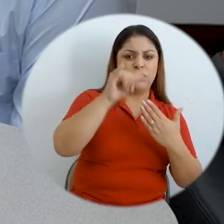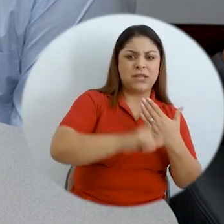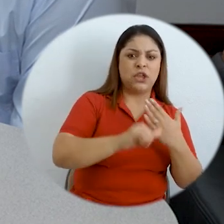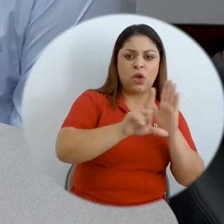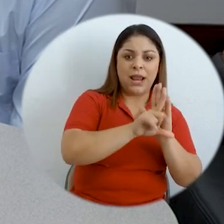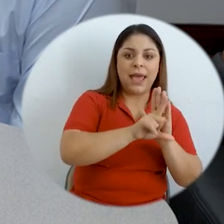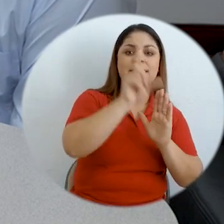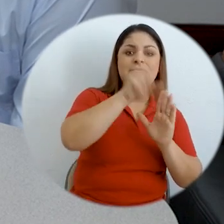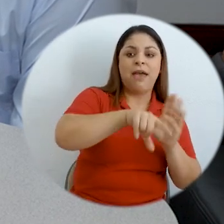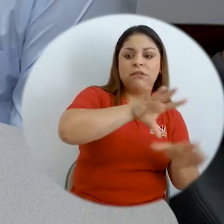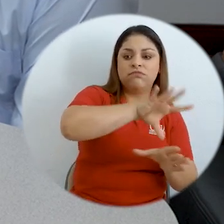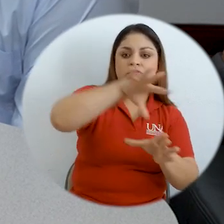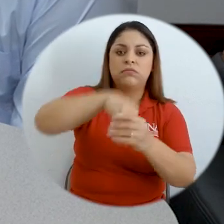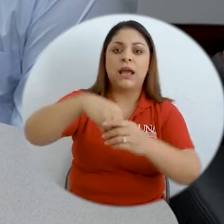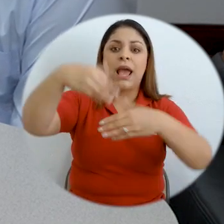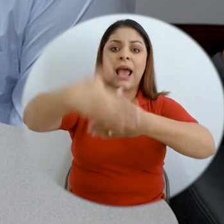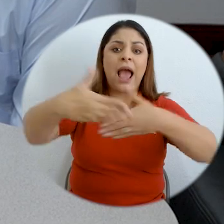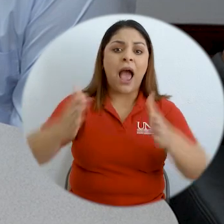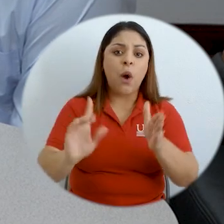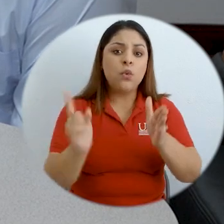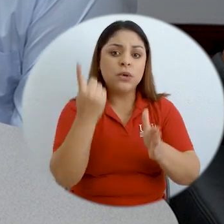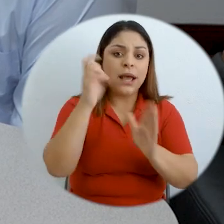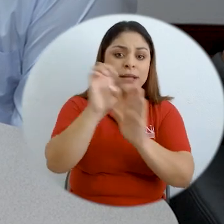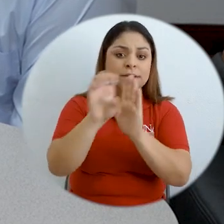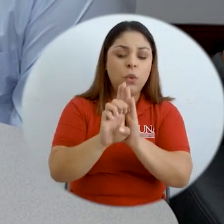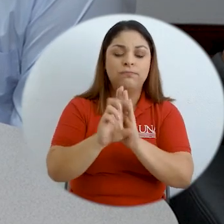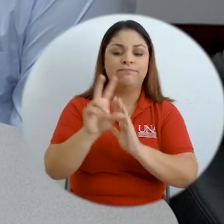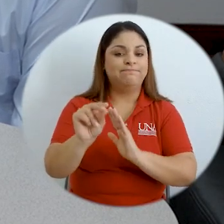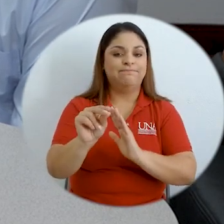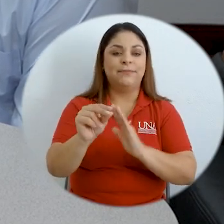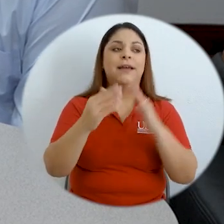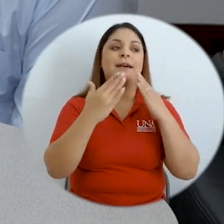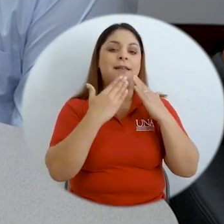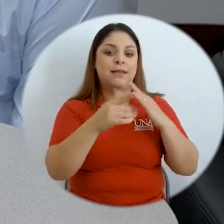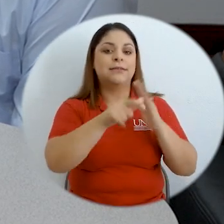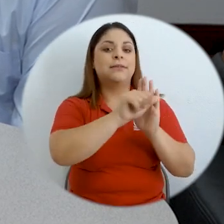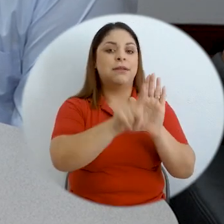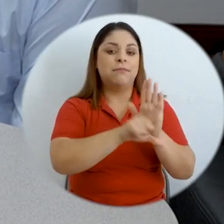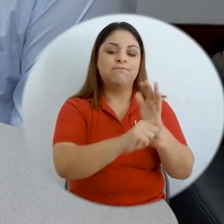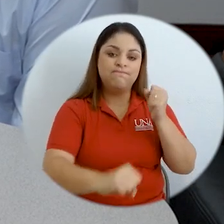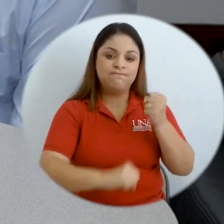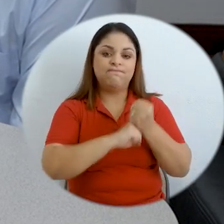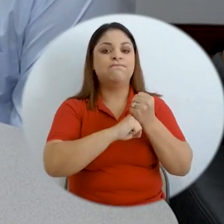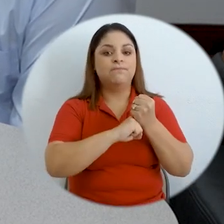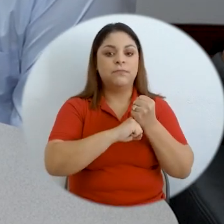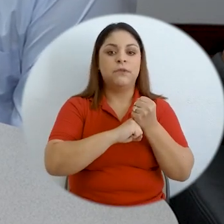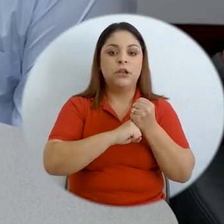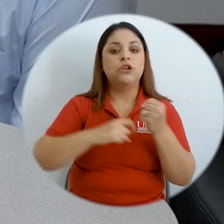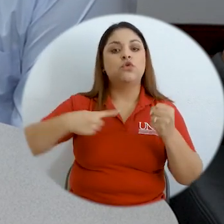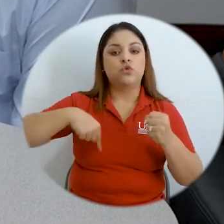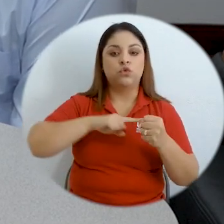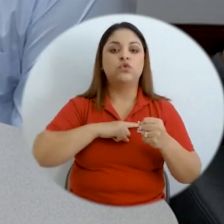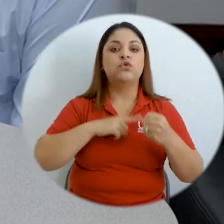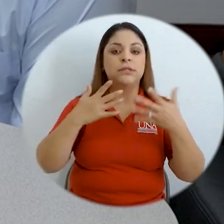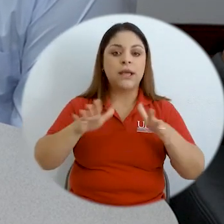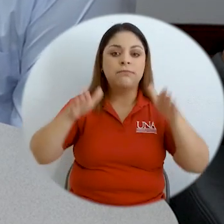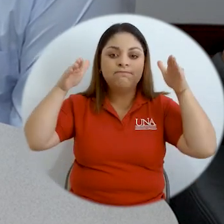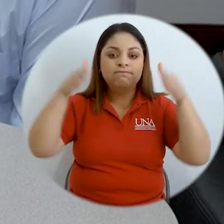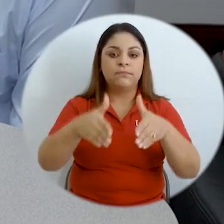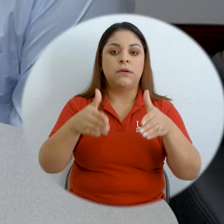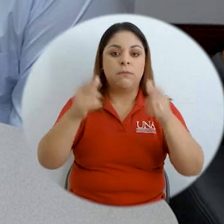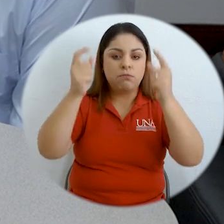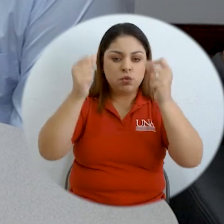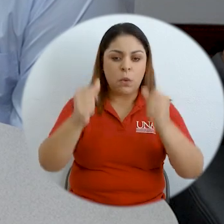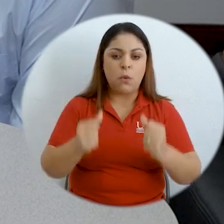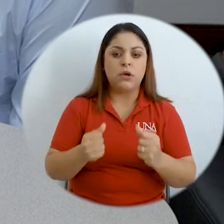a la Caja Única del Estado. Sí respetamos los principios de la aplicación del presupuesto de liquidez financiera, como se